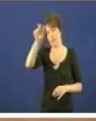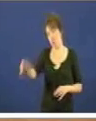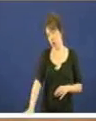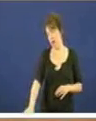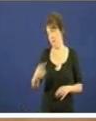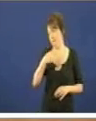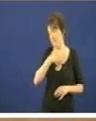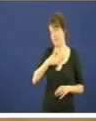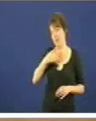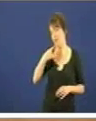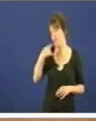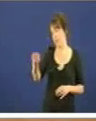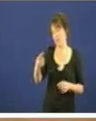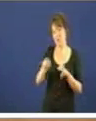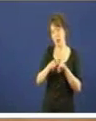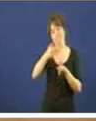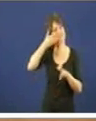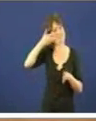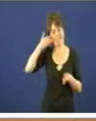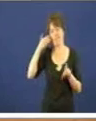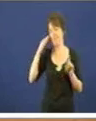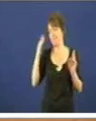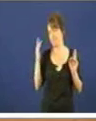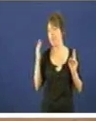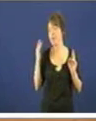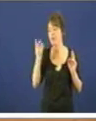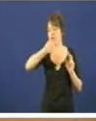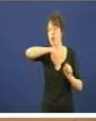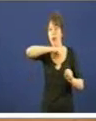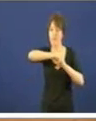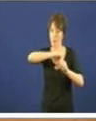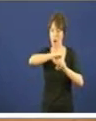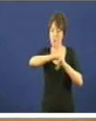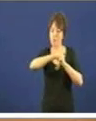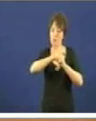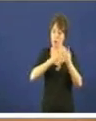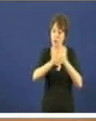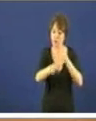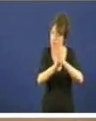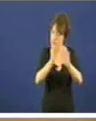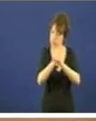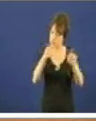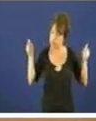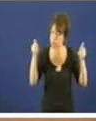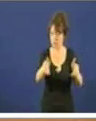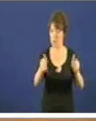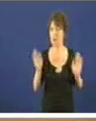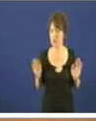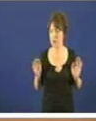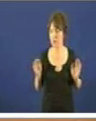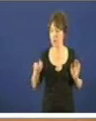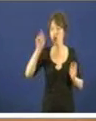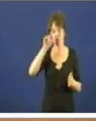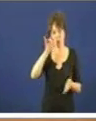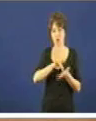decirlle, con toda honradez, que actuamos e seguiremos actuando. Mire, interpusemos recursos